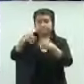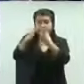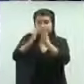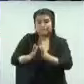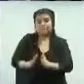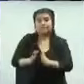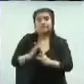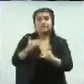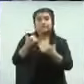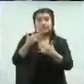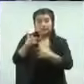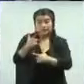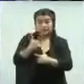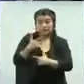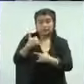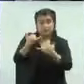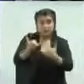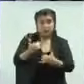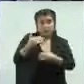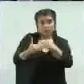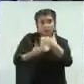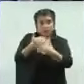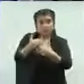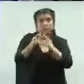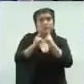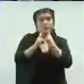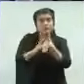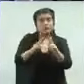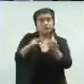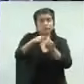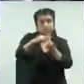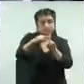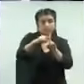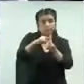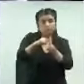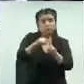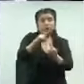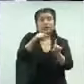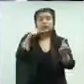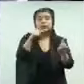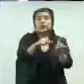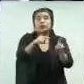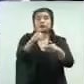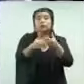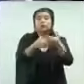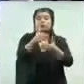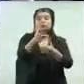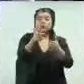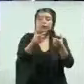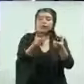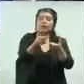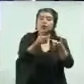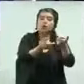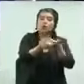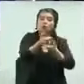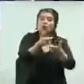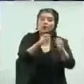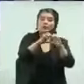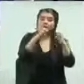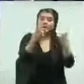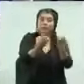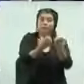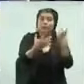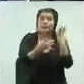por un proceso similar con resultados positivos. Pudo entrar en un proceso de adquisición de maquinaria y uso de la